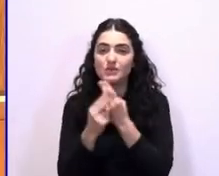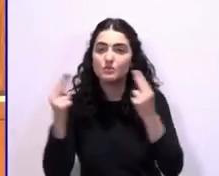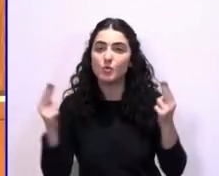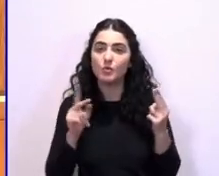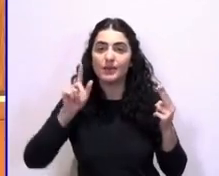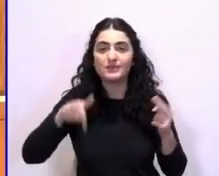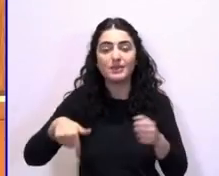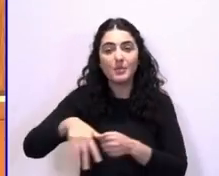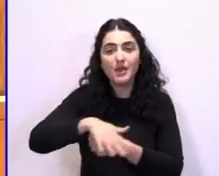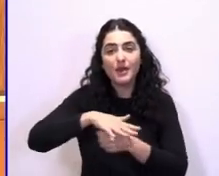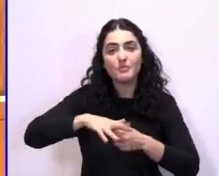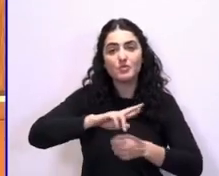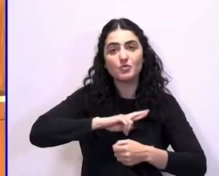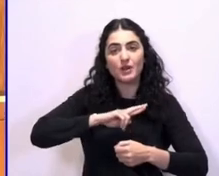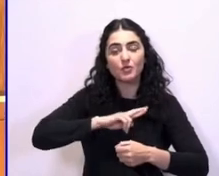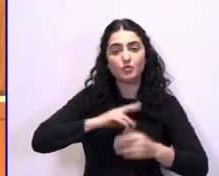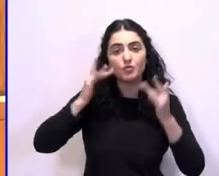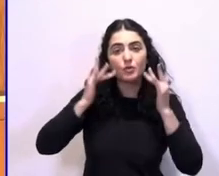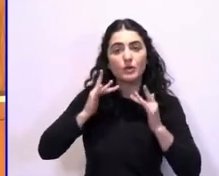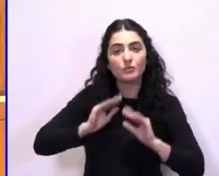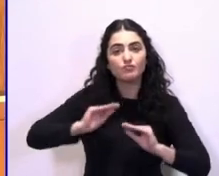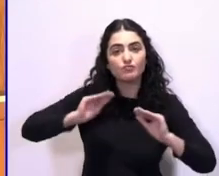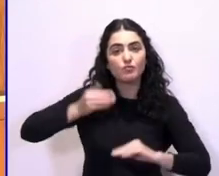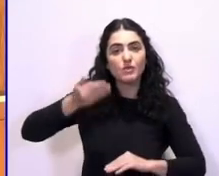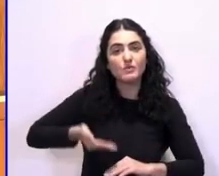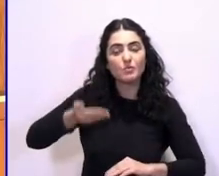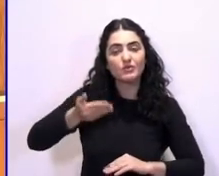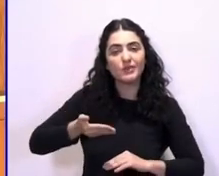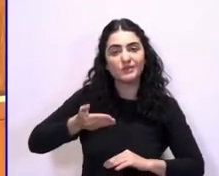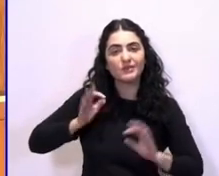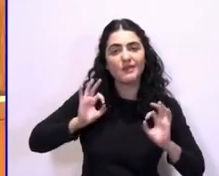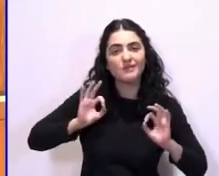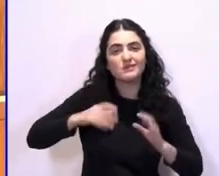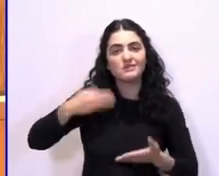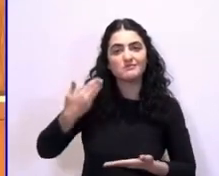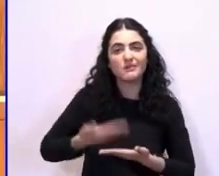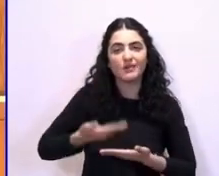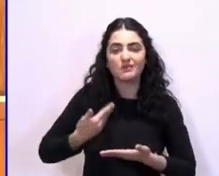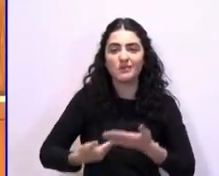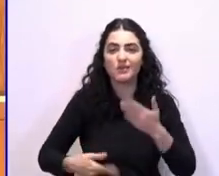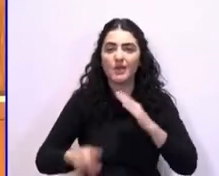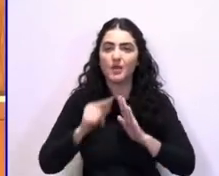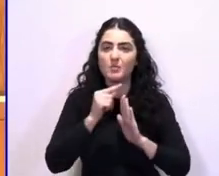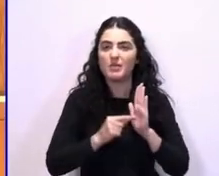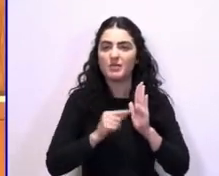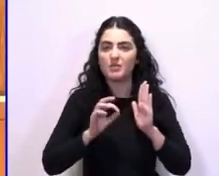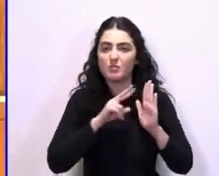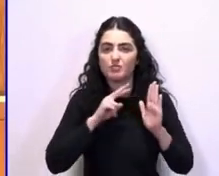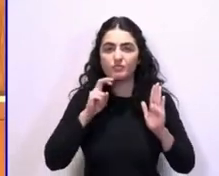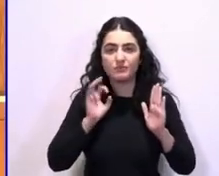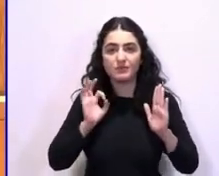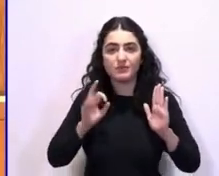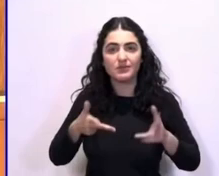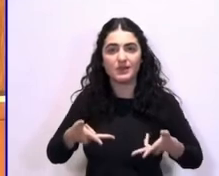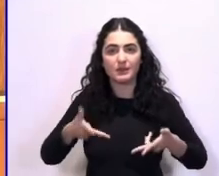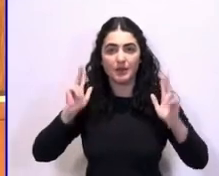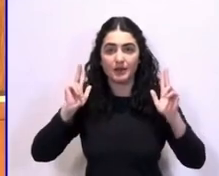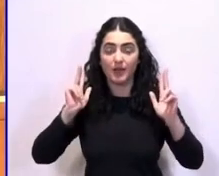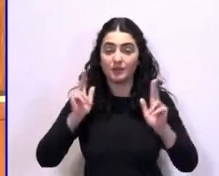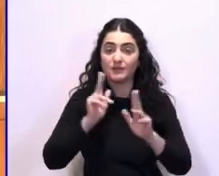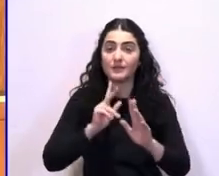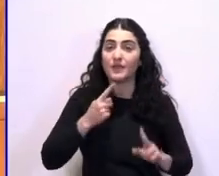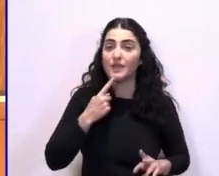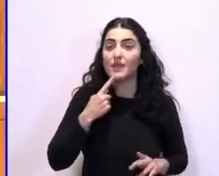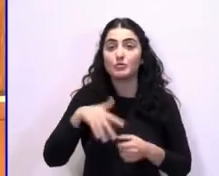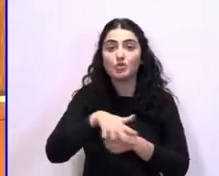ámbito religioso parte y garantiza ese principio de libertad. Y decíamos, en el ámbito educativo,